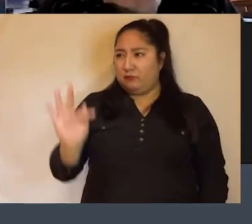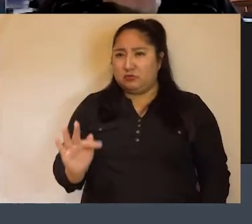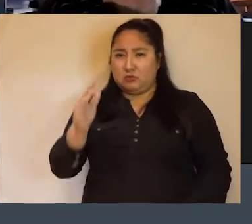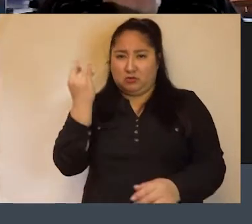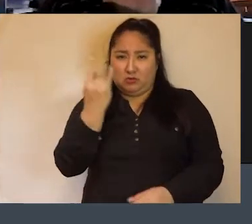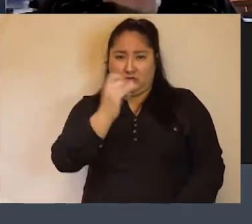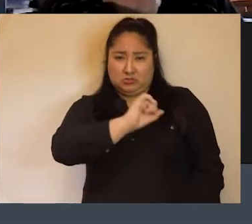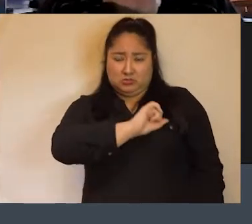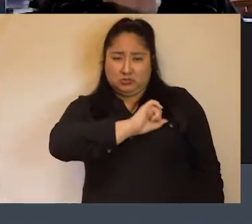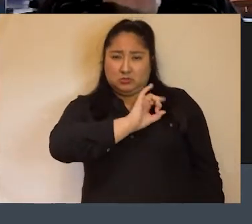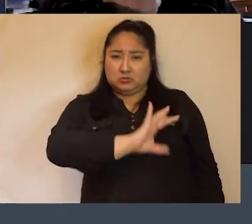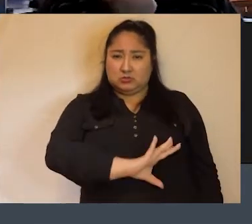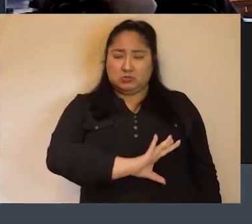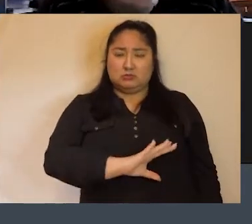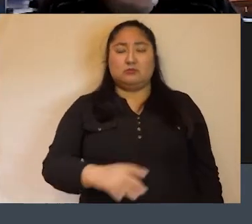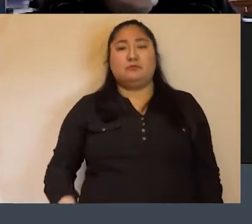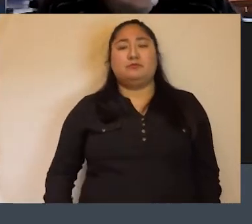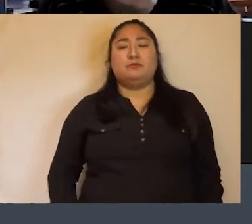la Casa de Estudio.